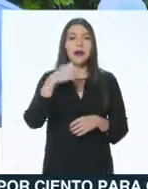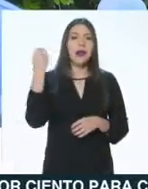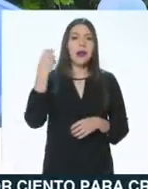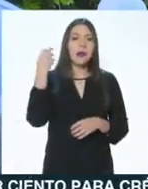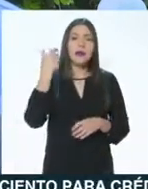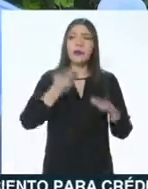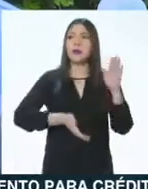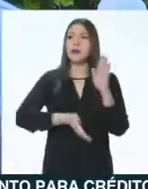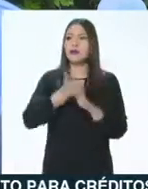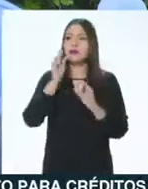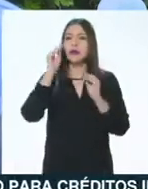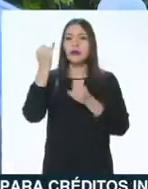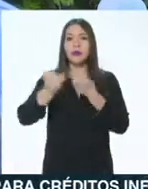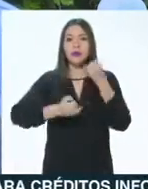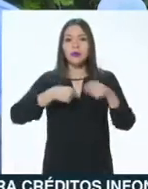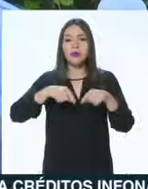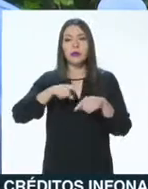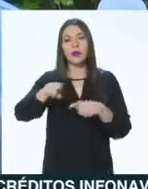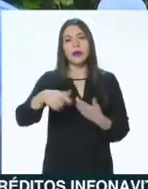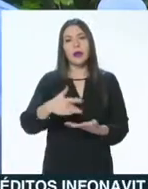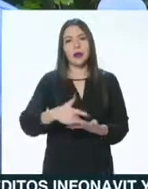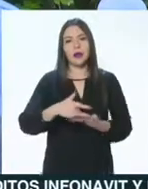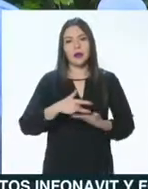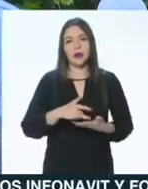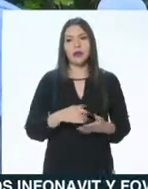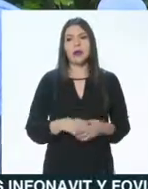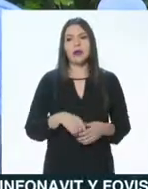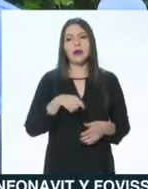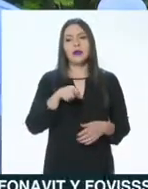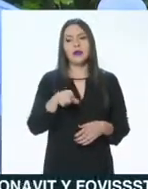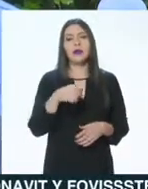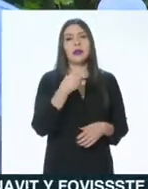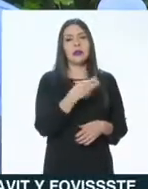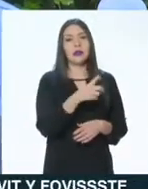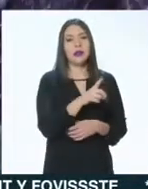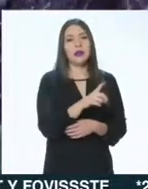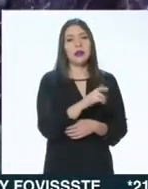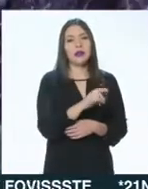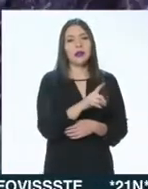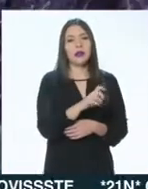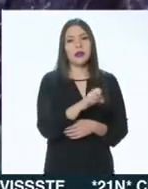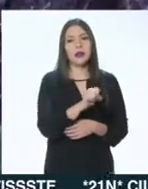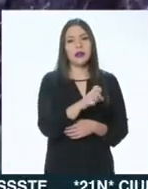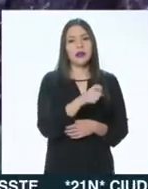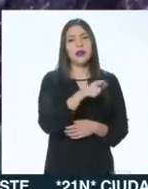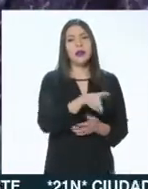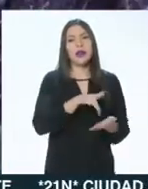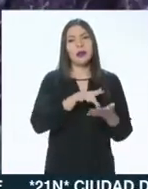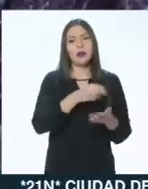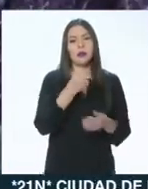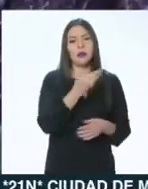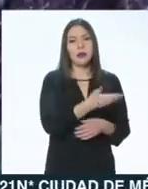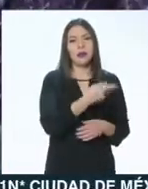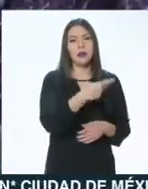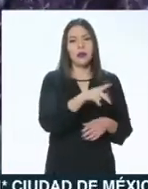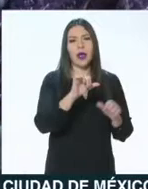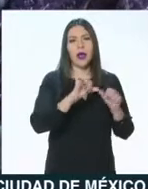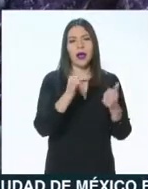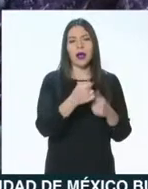apoyen. A mí, en lo particular, a Didesex lo apoyó mucho Iván Lara, en la asociación donde está